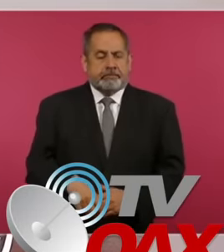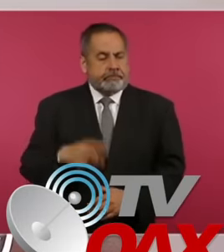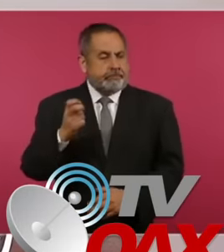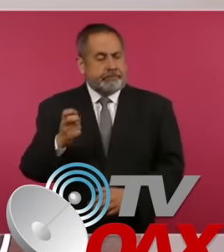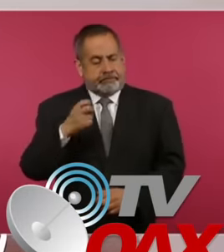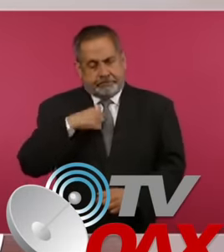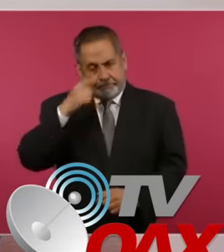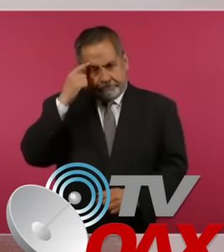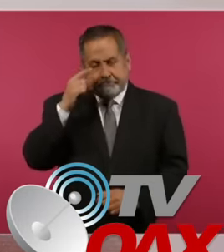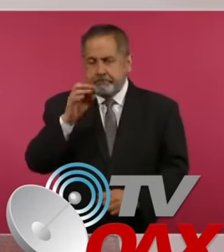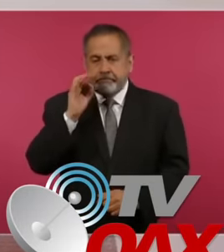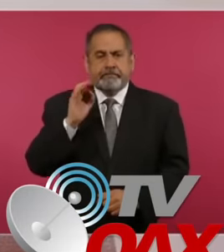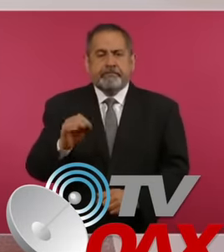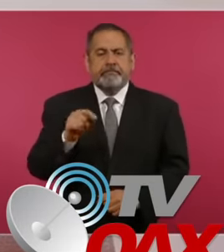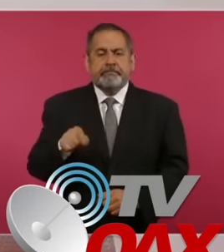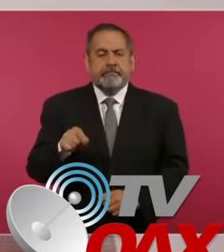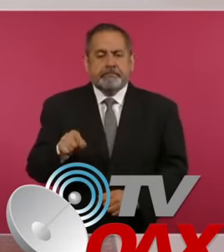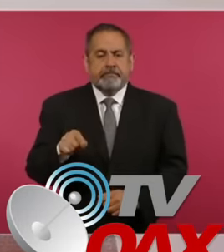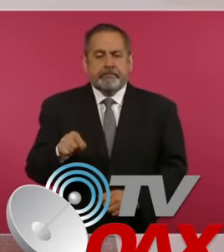sociedad